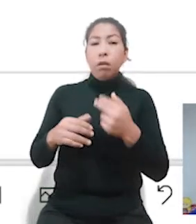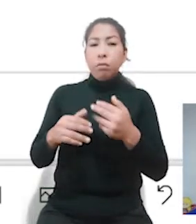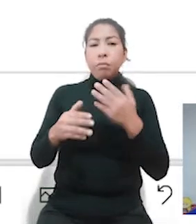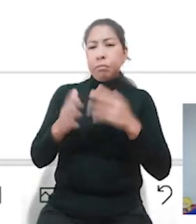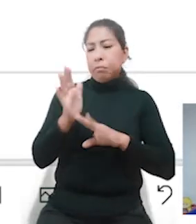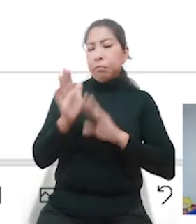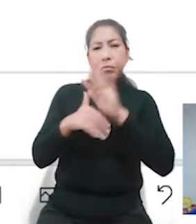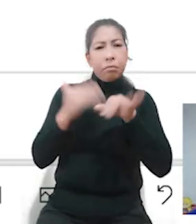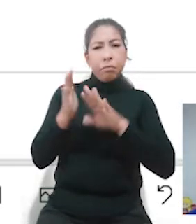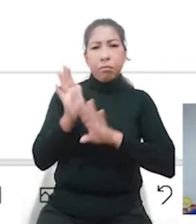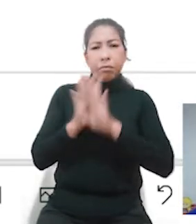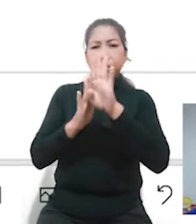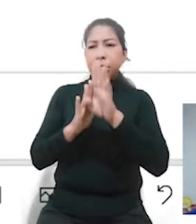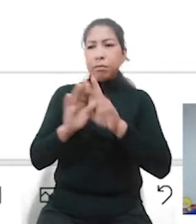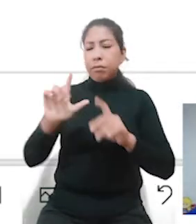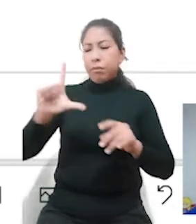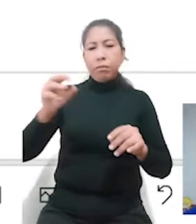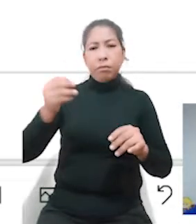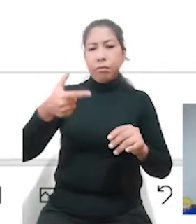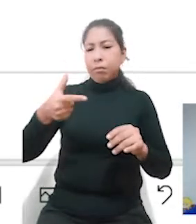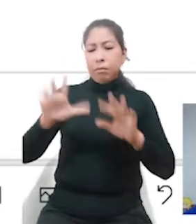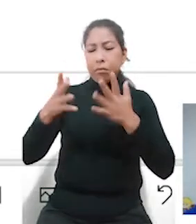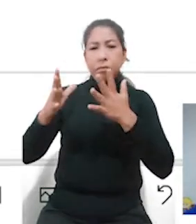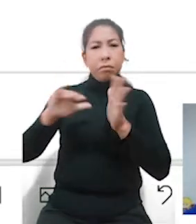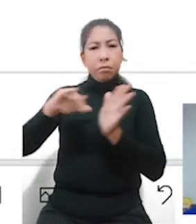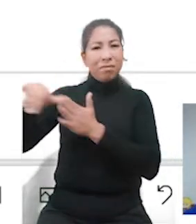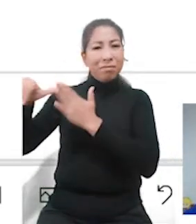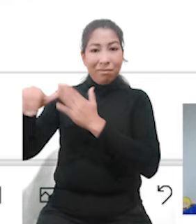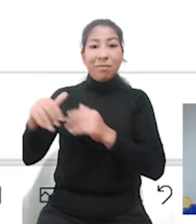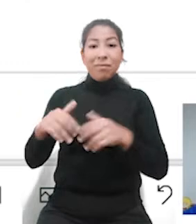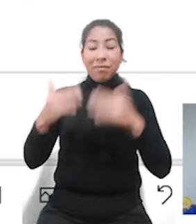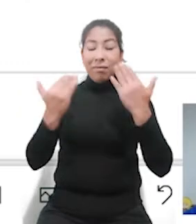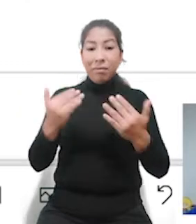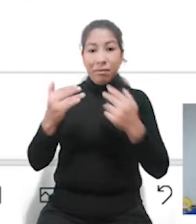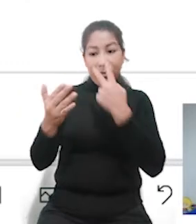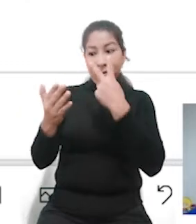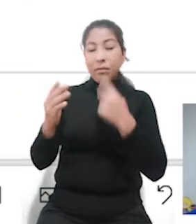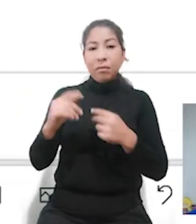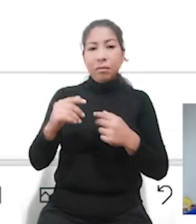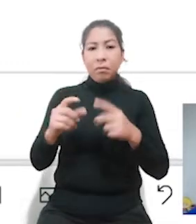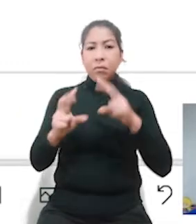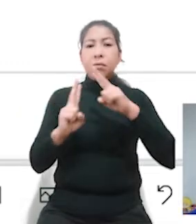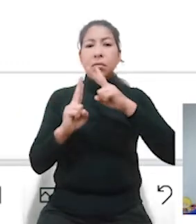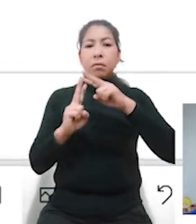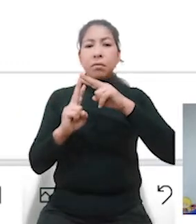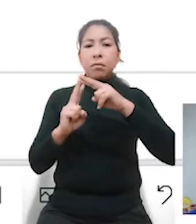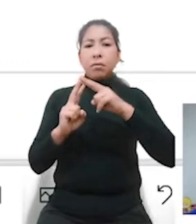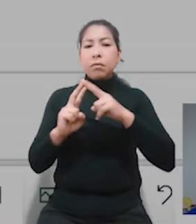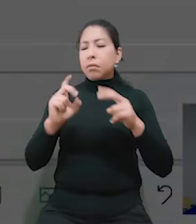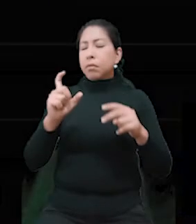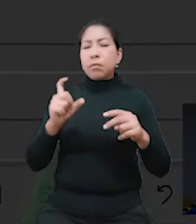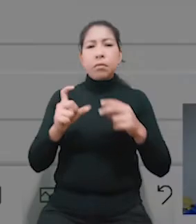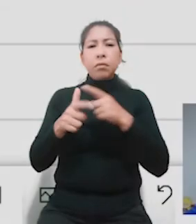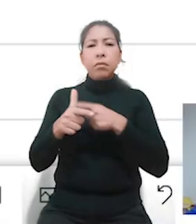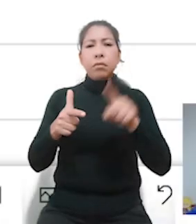acá hemos desarrollado ya el logaritmo. Lo que nos queda es una ecuación de segundo grado, debido a que tenemos un término elevado al